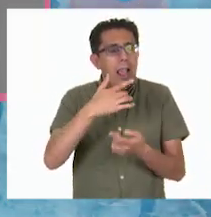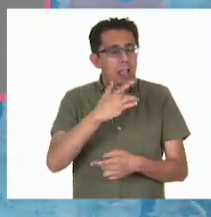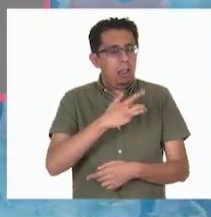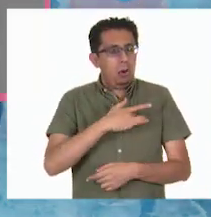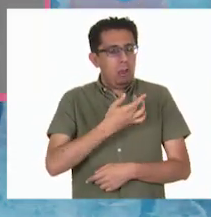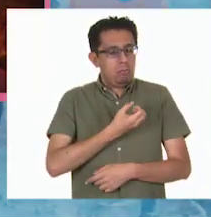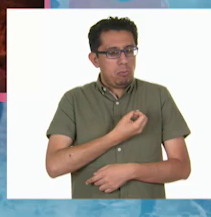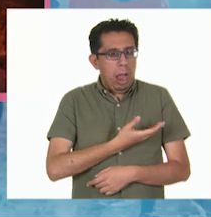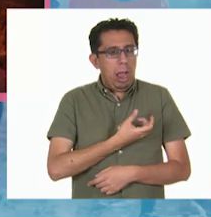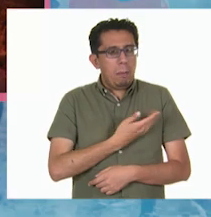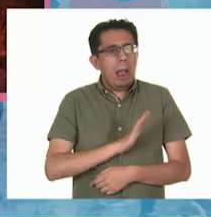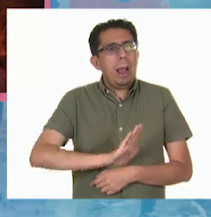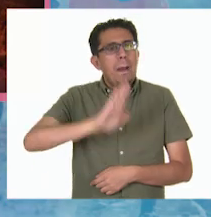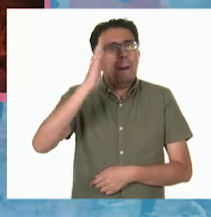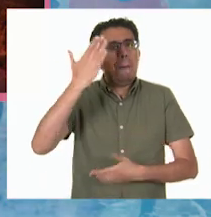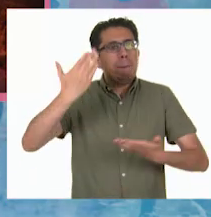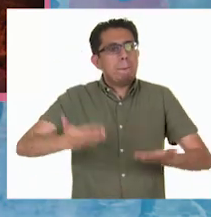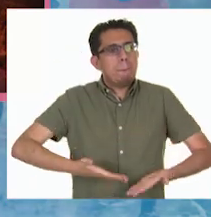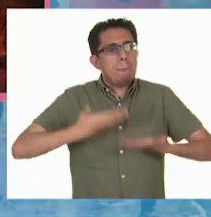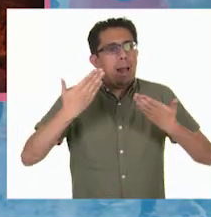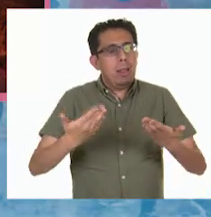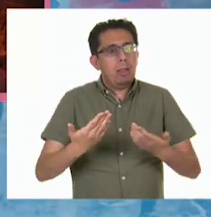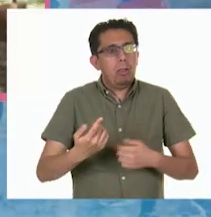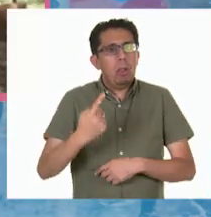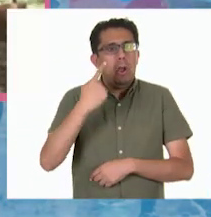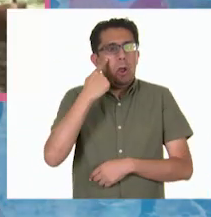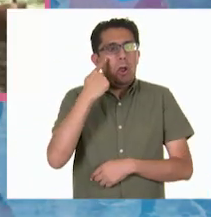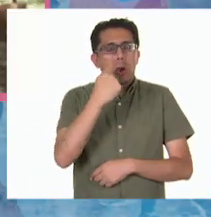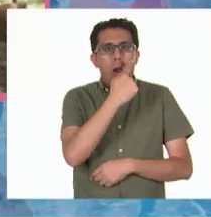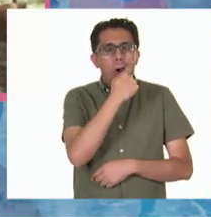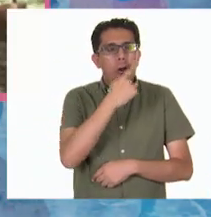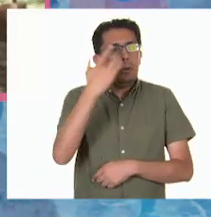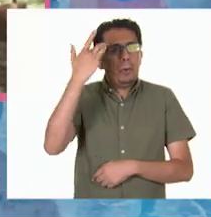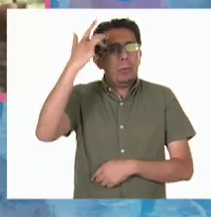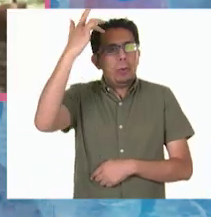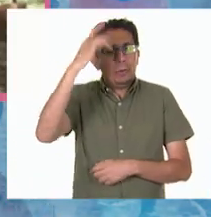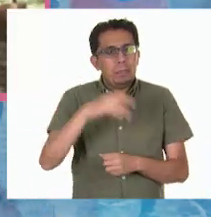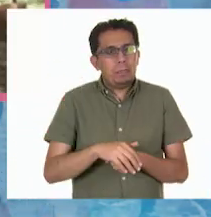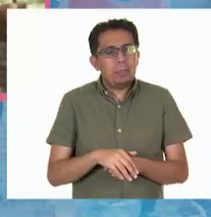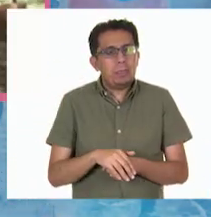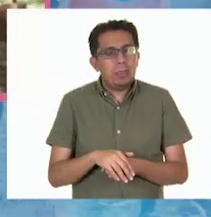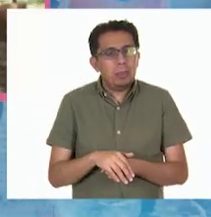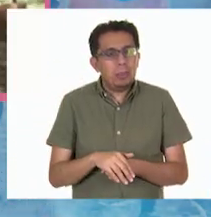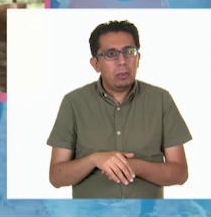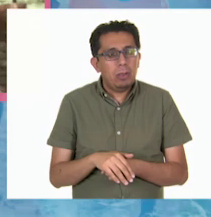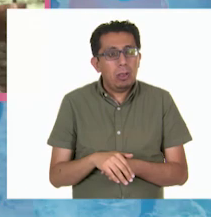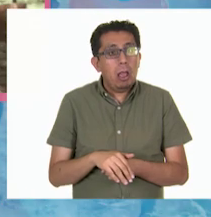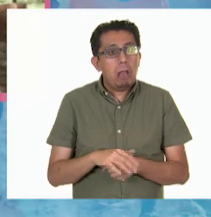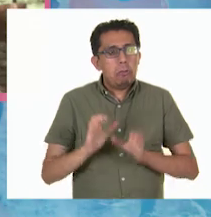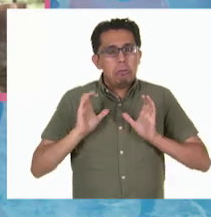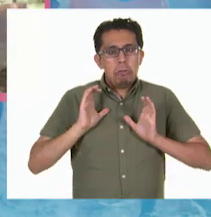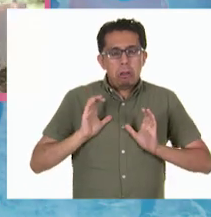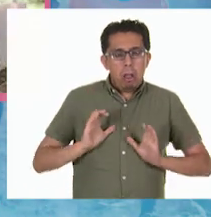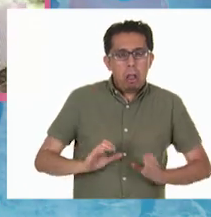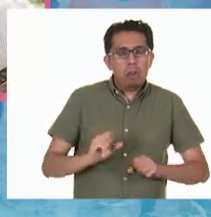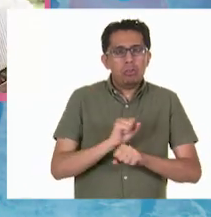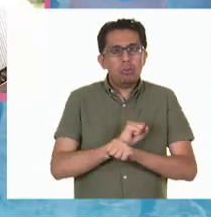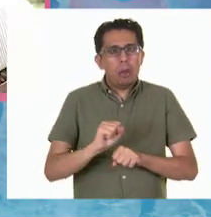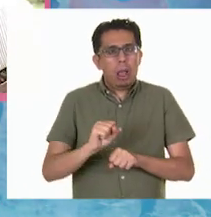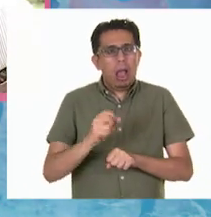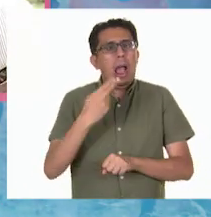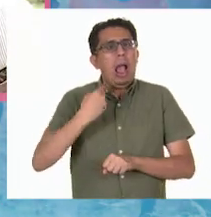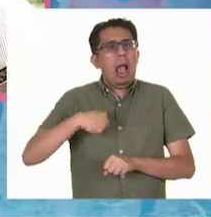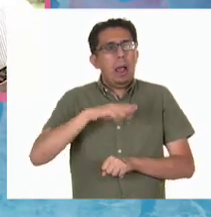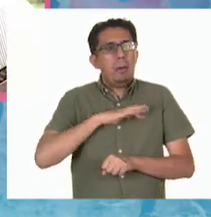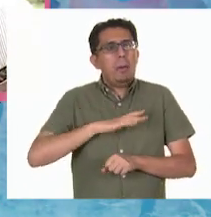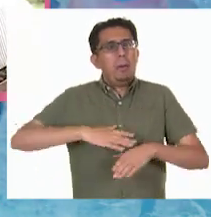gielu napaka, gendaruzani. Chito kwebit si, chashandaba si, chito